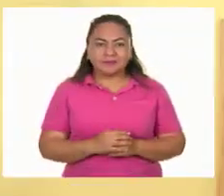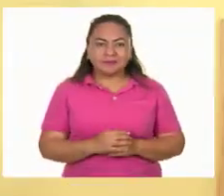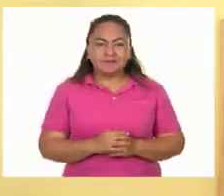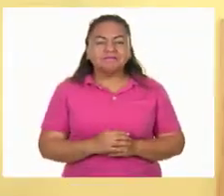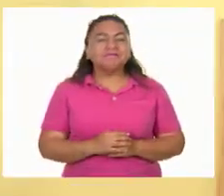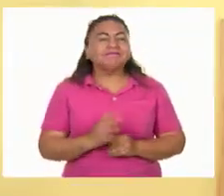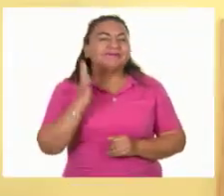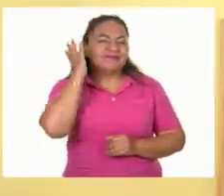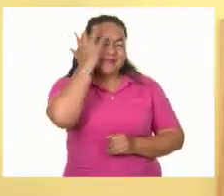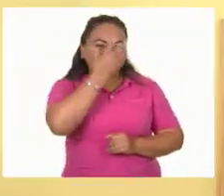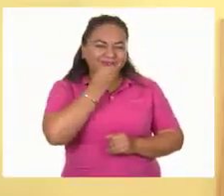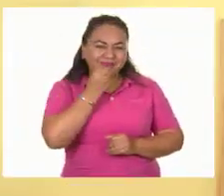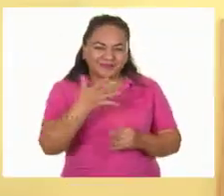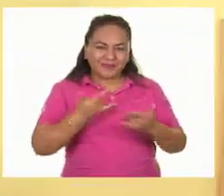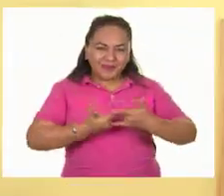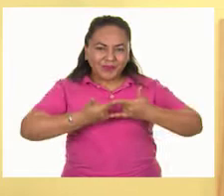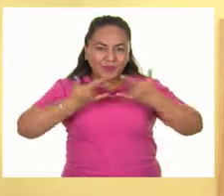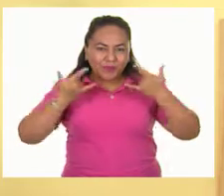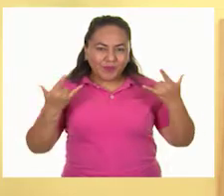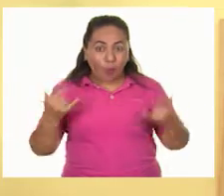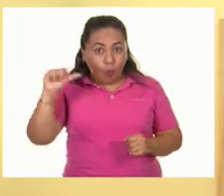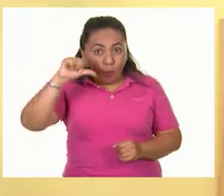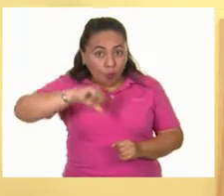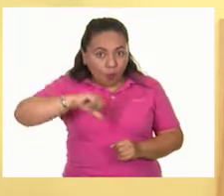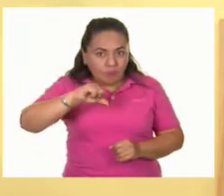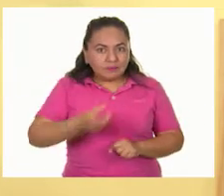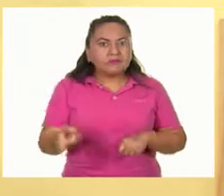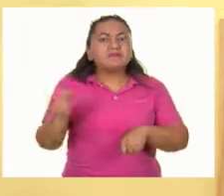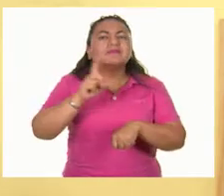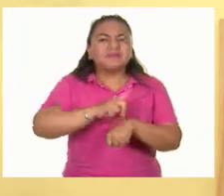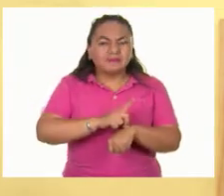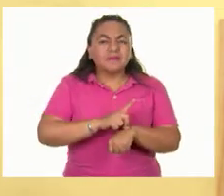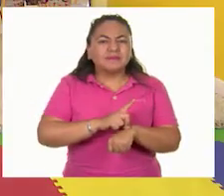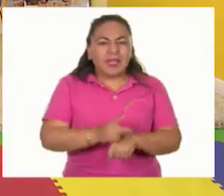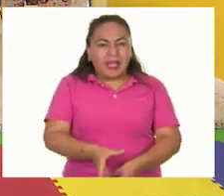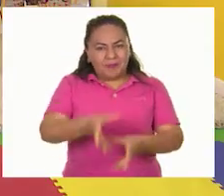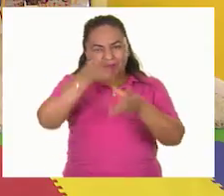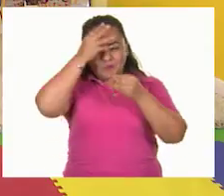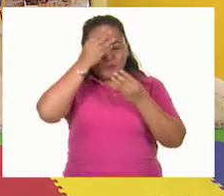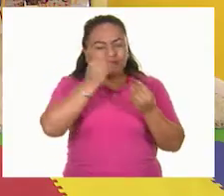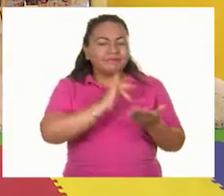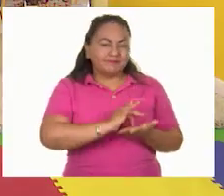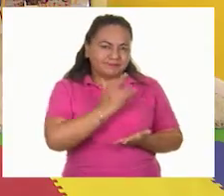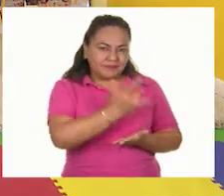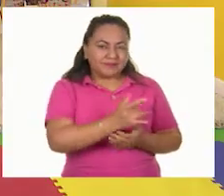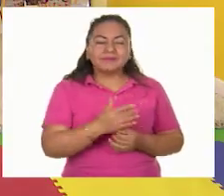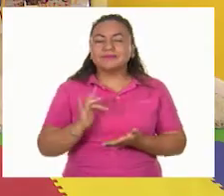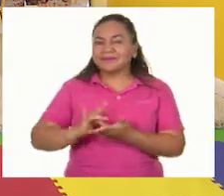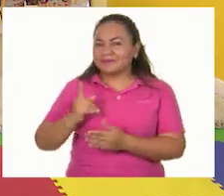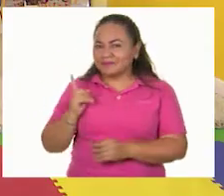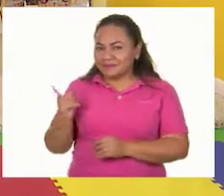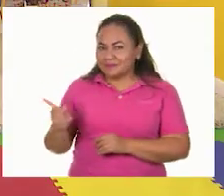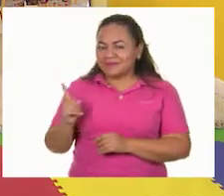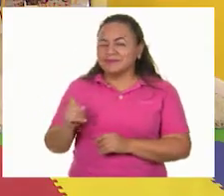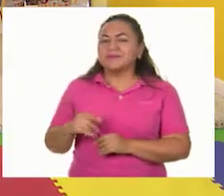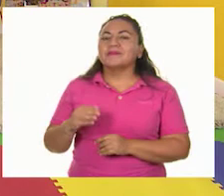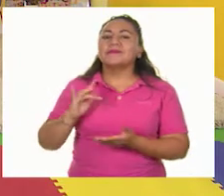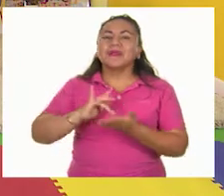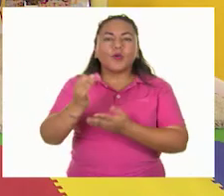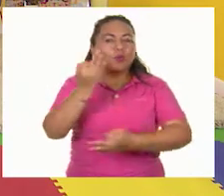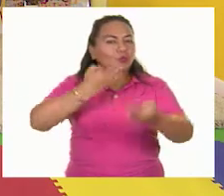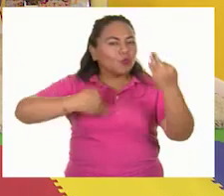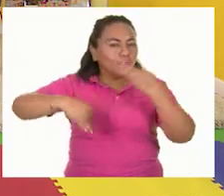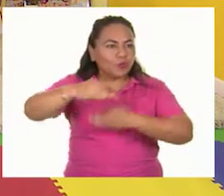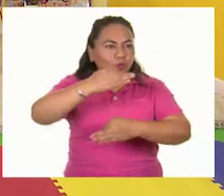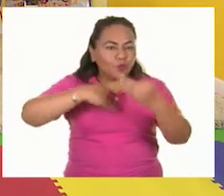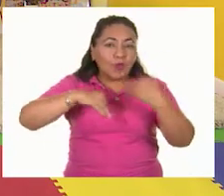¡Qué hermoso cuento! El día de hoy aprendimos mucho. Muchas gracias, Evelyn. Gracias a ti, Adriana. Gracias a todos